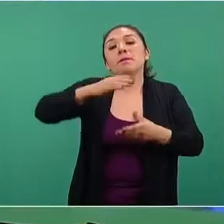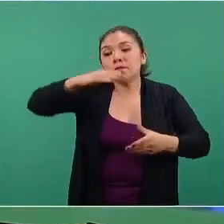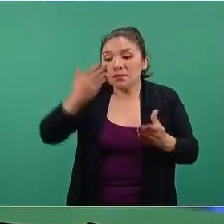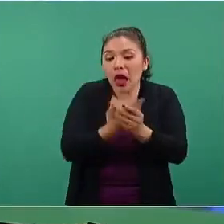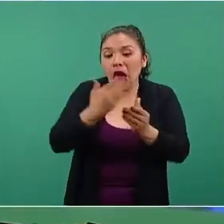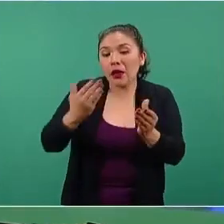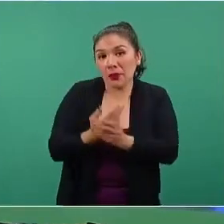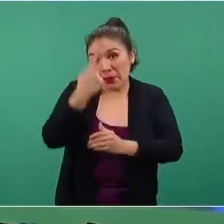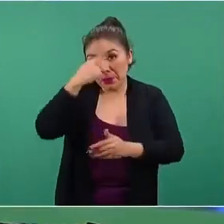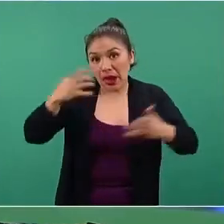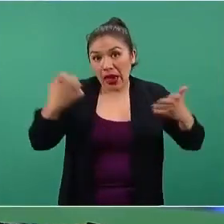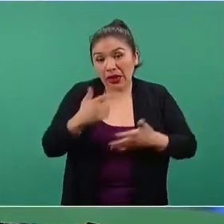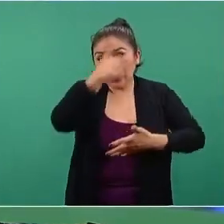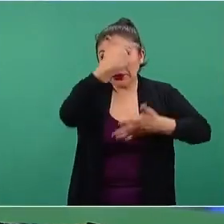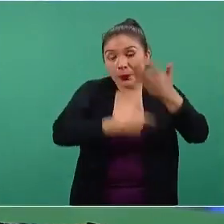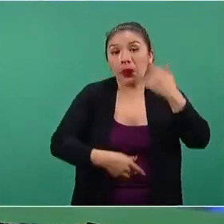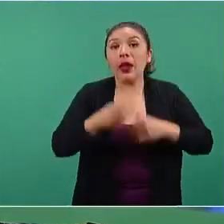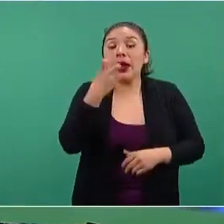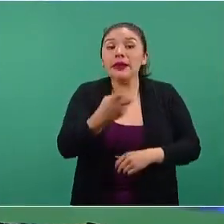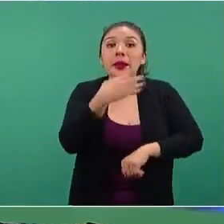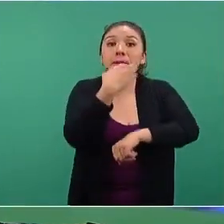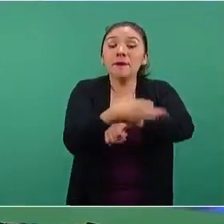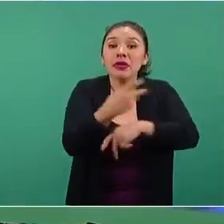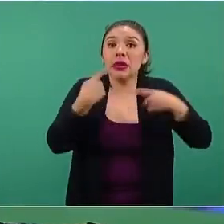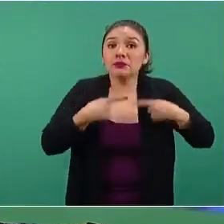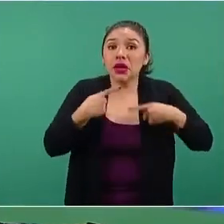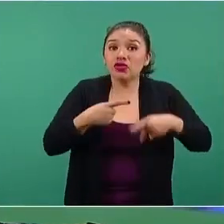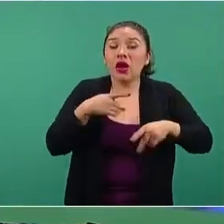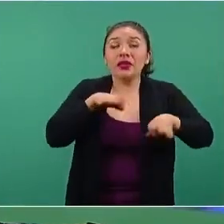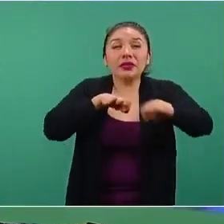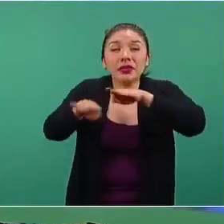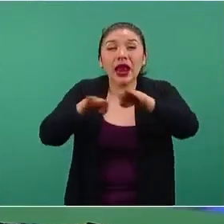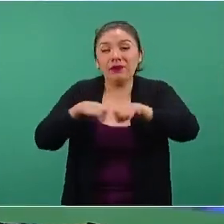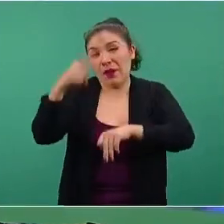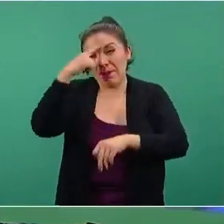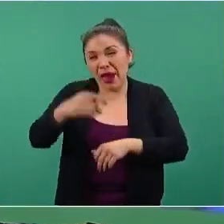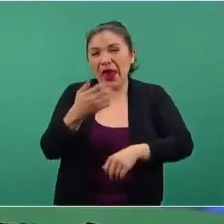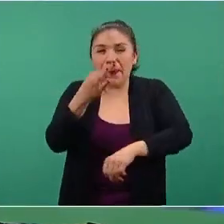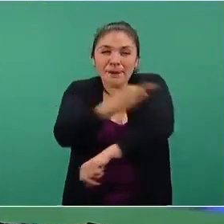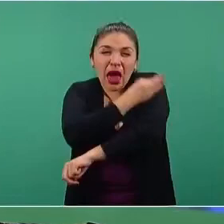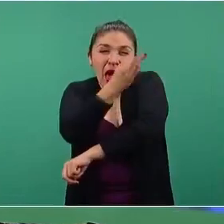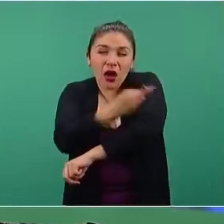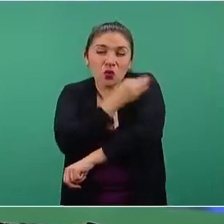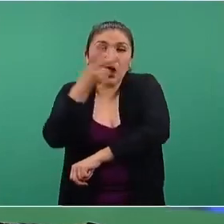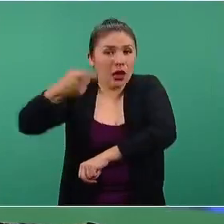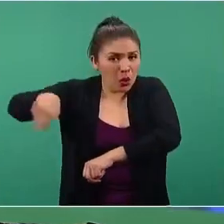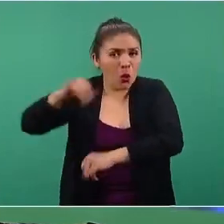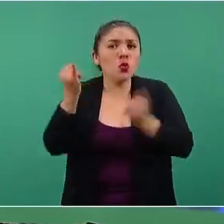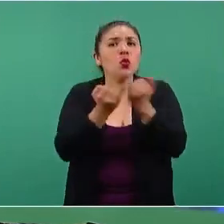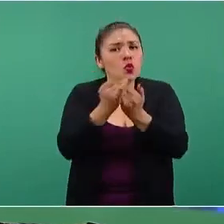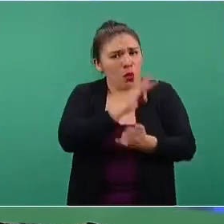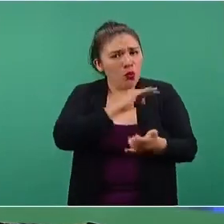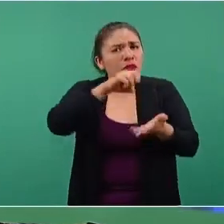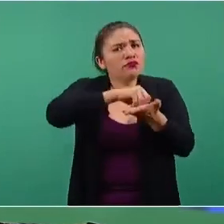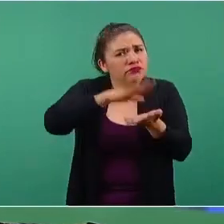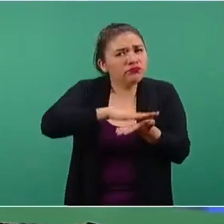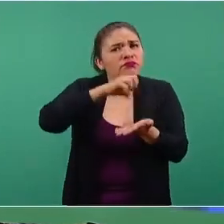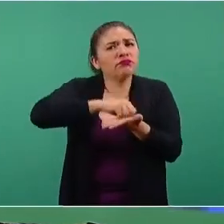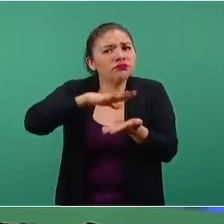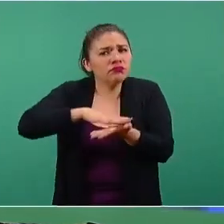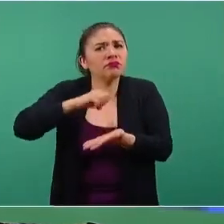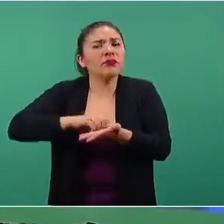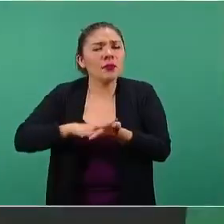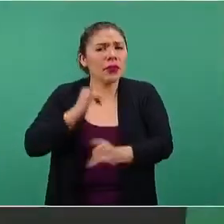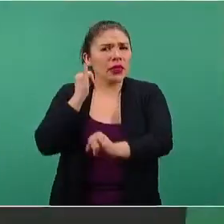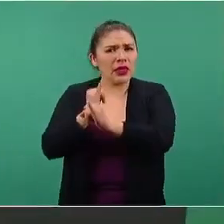este ejercicio, y mientras las personas que trabajan en las brigadas Correcaminos pueden ir también registrando en